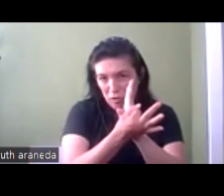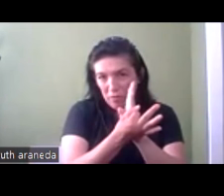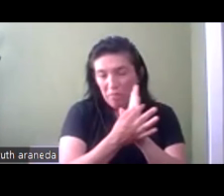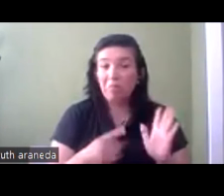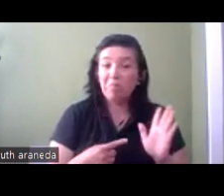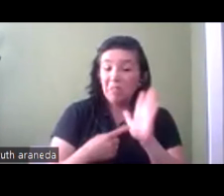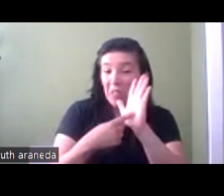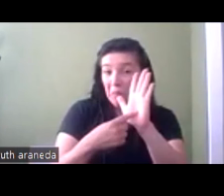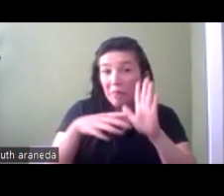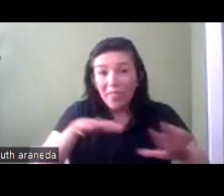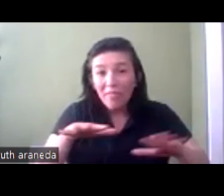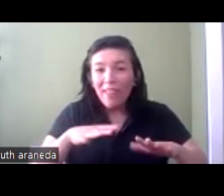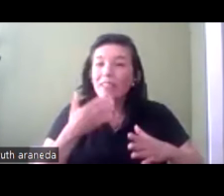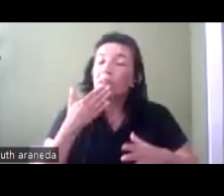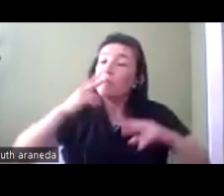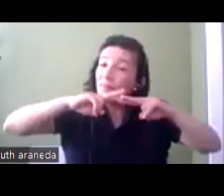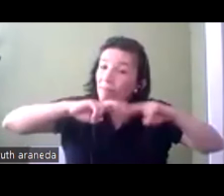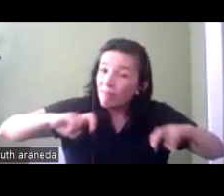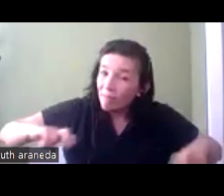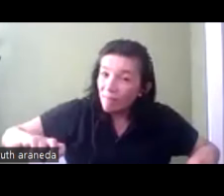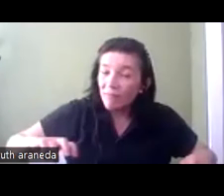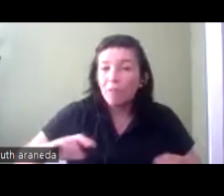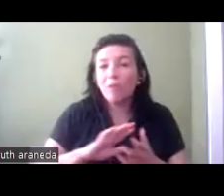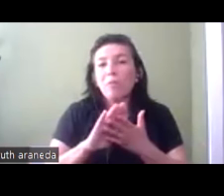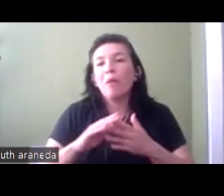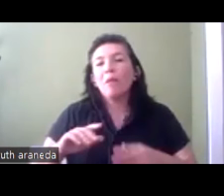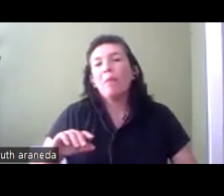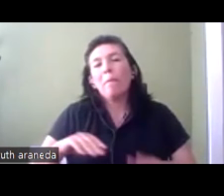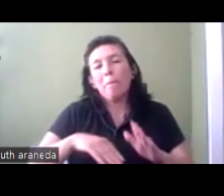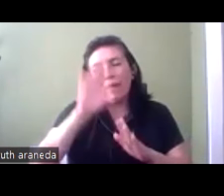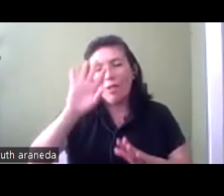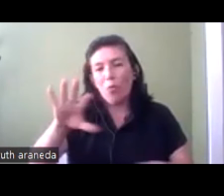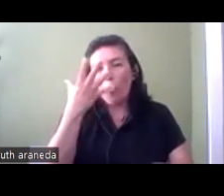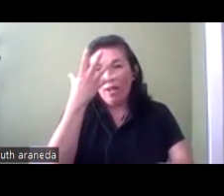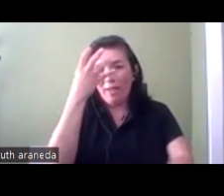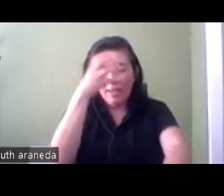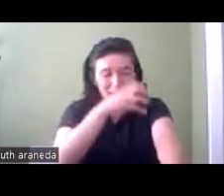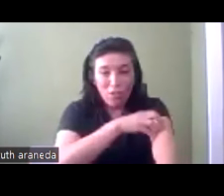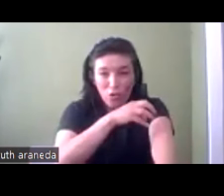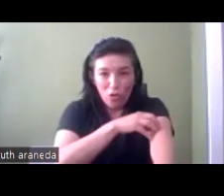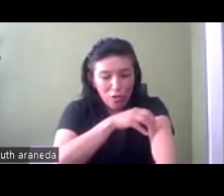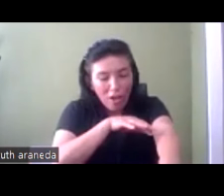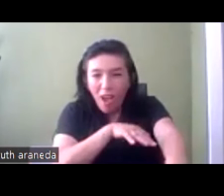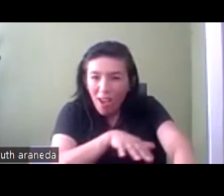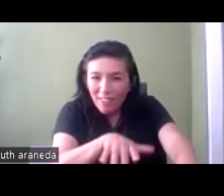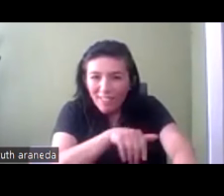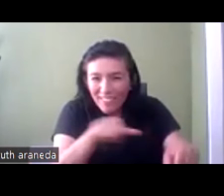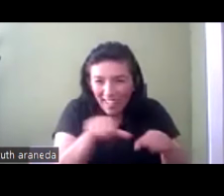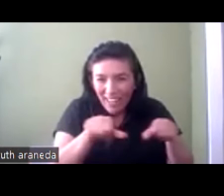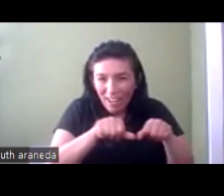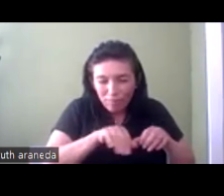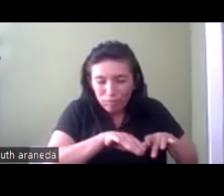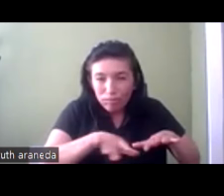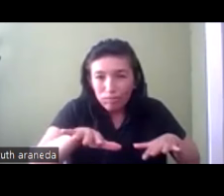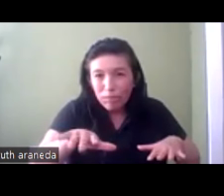las actividades, las investigaciones que hemos hecho principalmente en el borde de la Cuarta Región y nuestros logros, por así decirlo, hasta la